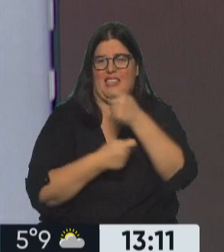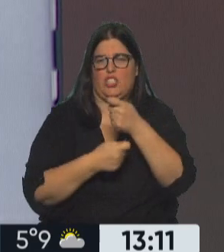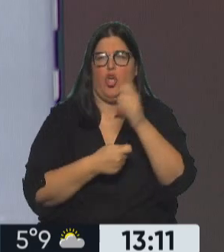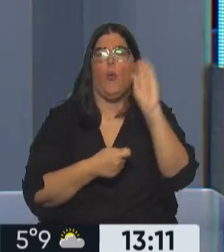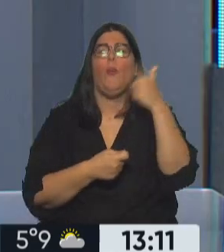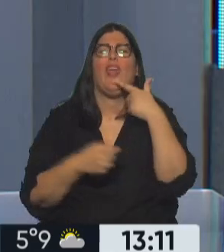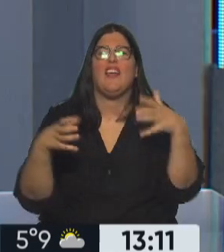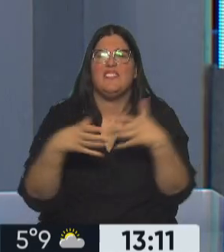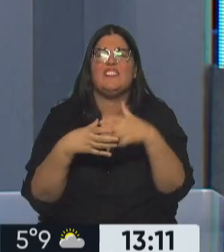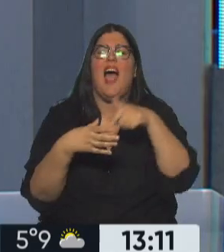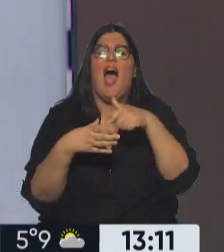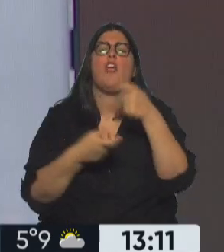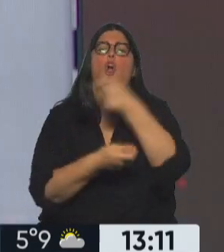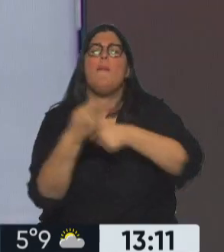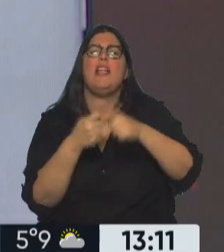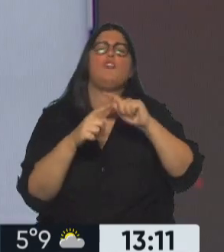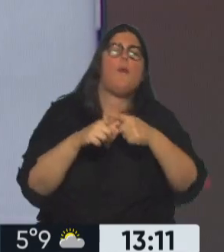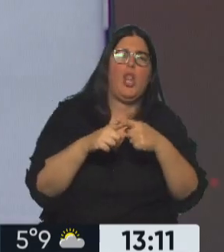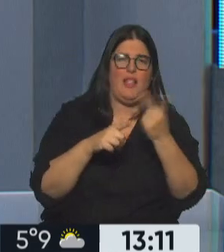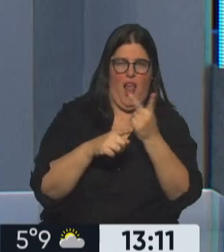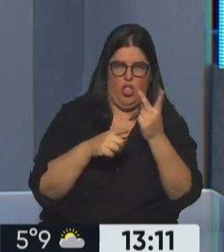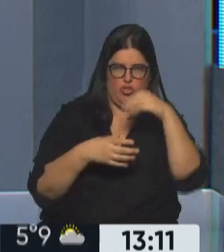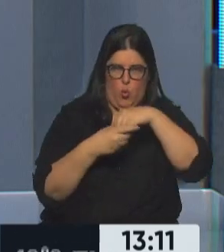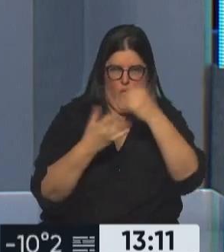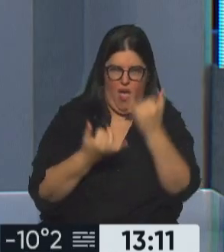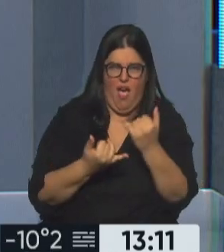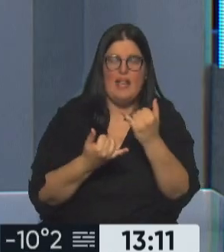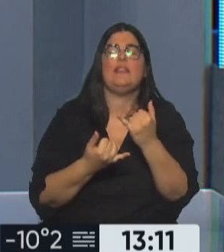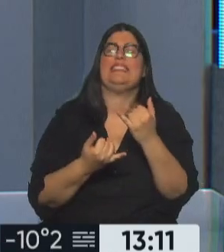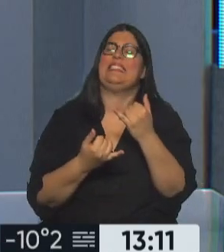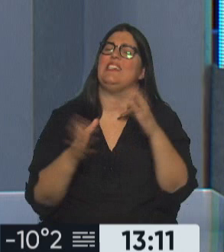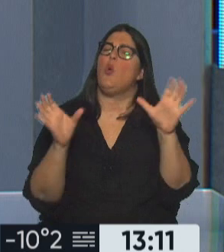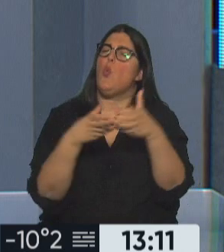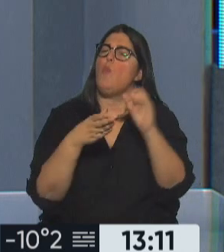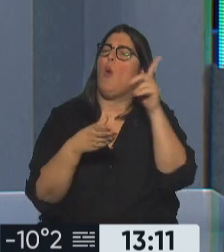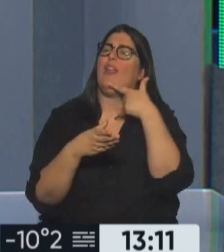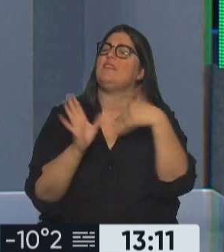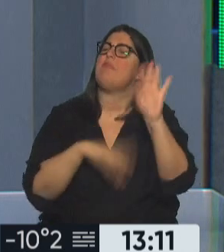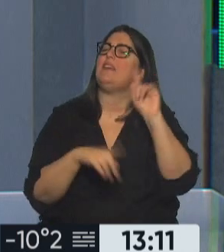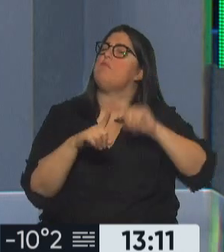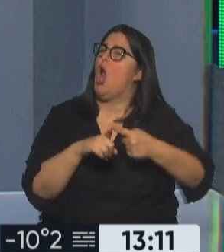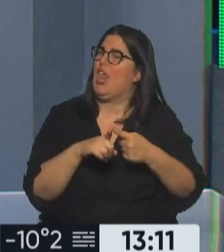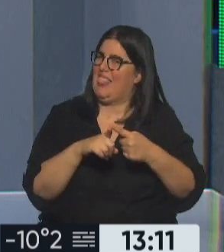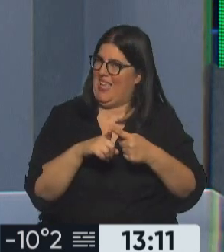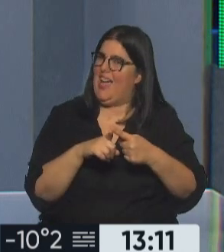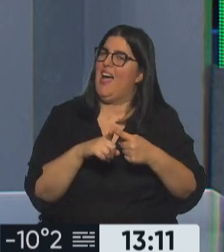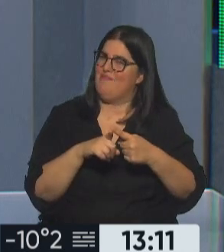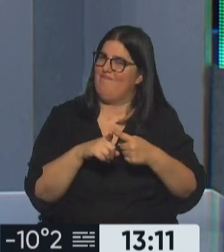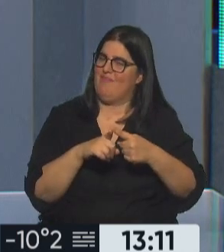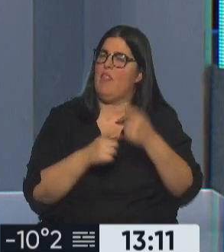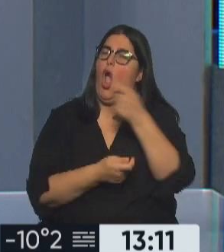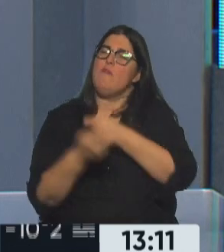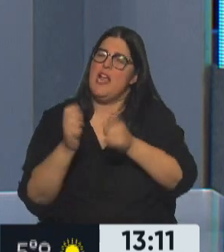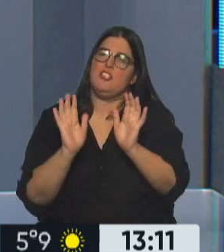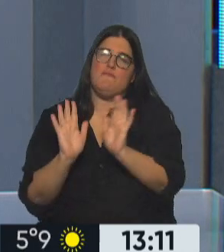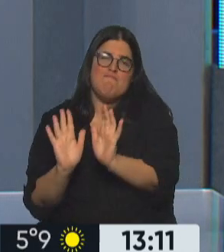también. ¿Combinación de ambas cosas? Tiene más de política que de comercio, en realidad, por lo menos hasta ahora. Sí.